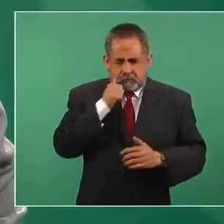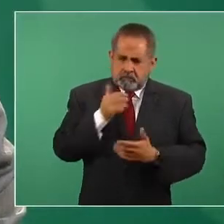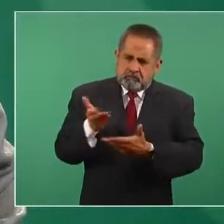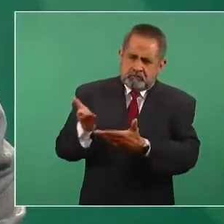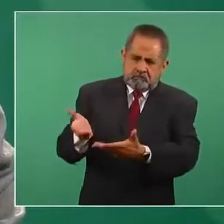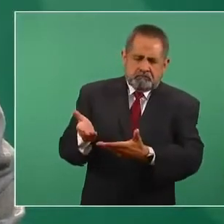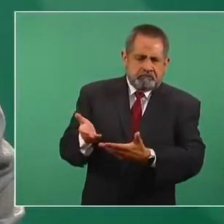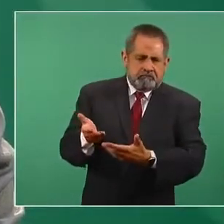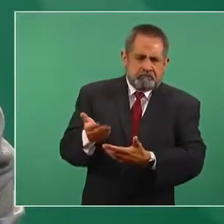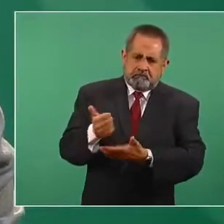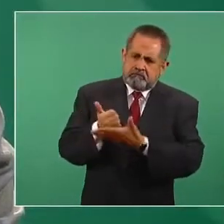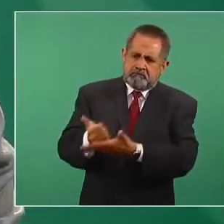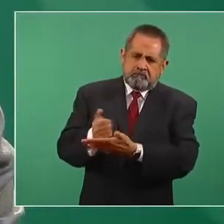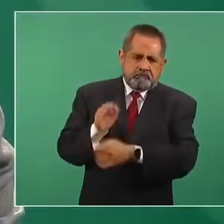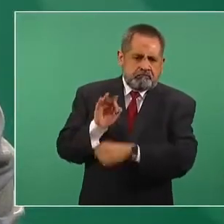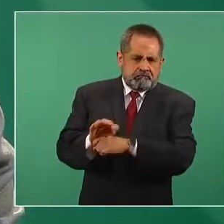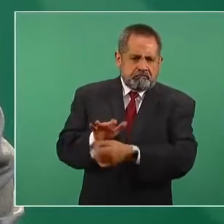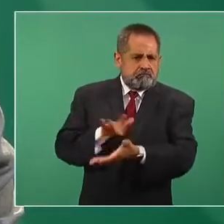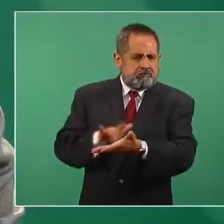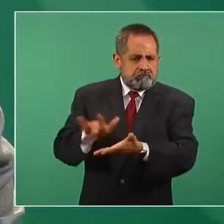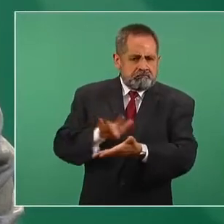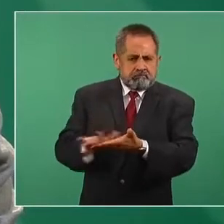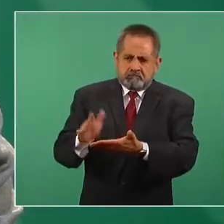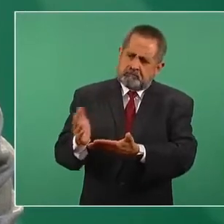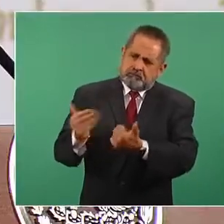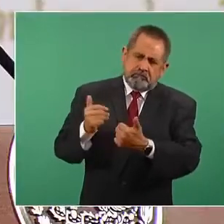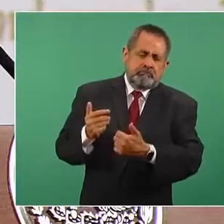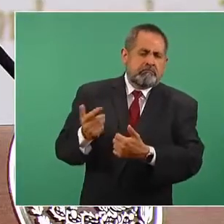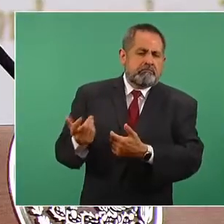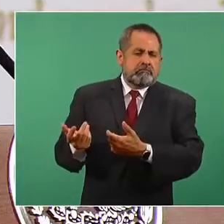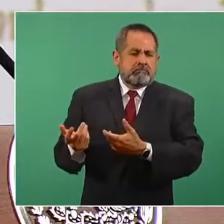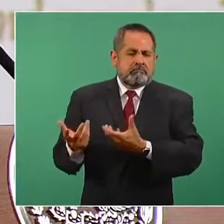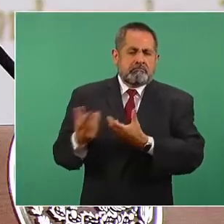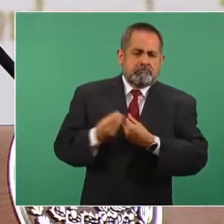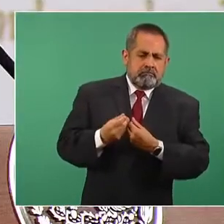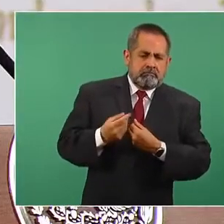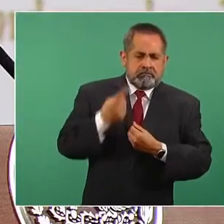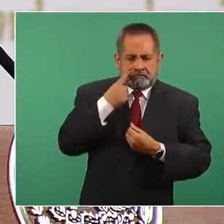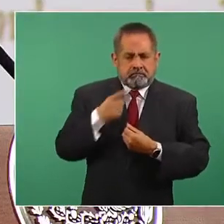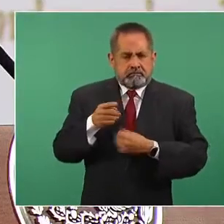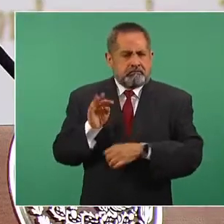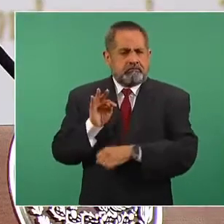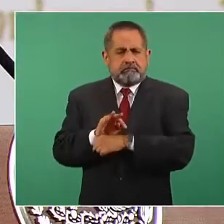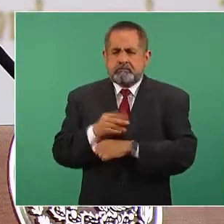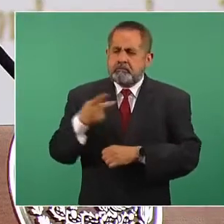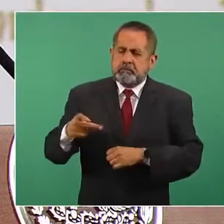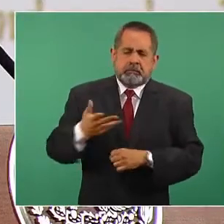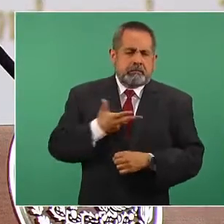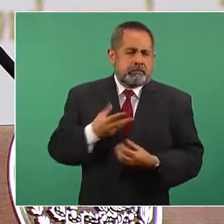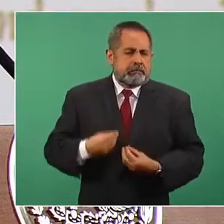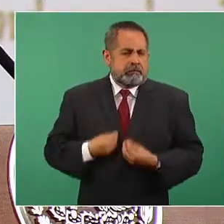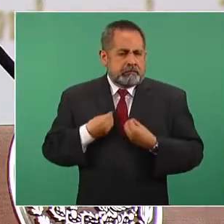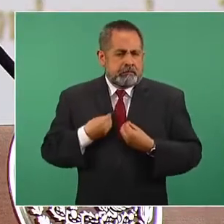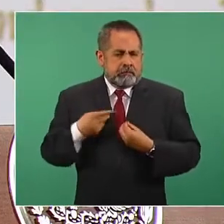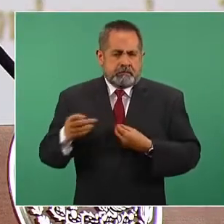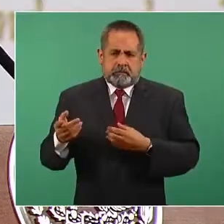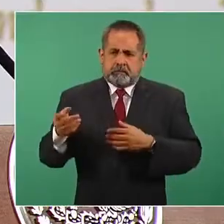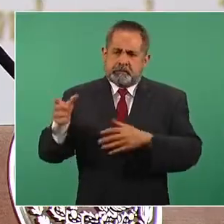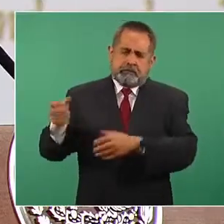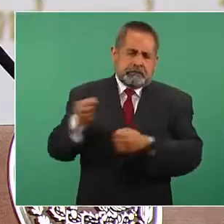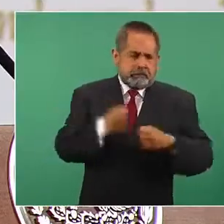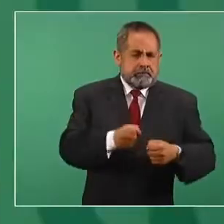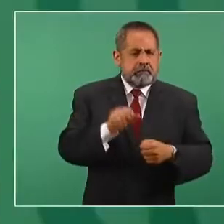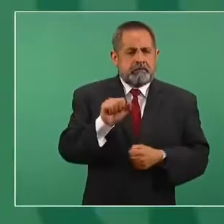extender su mano para garantizar el derecho de asilo, que es